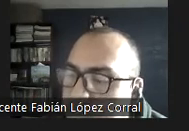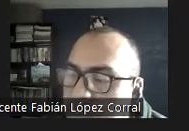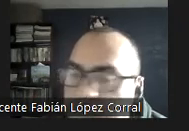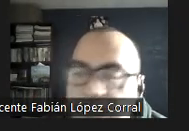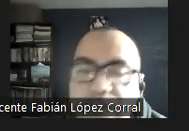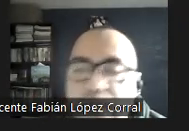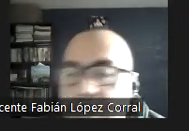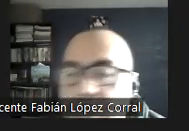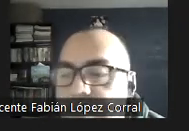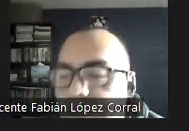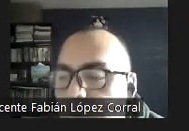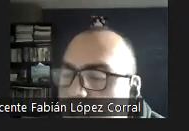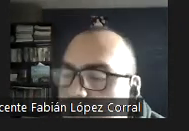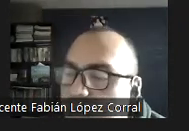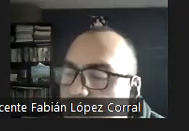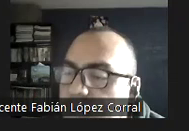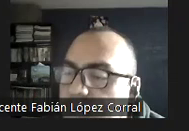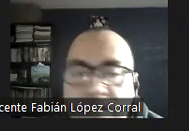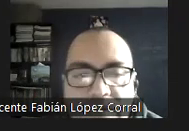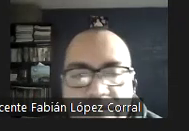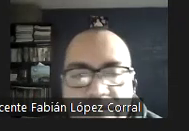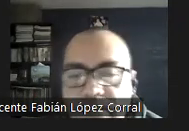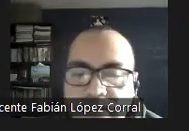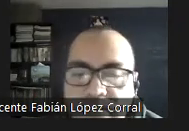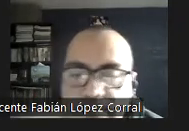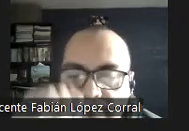vale alguna duda pregunta comentario